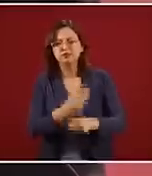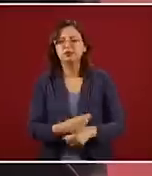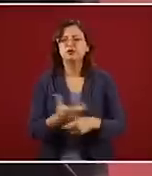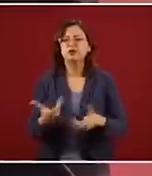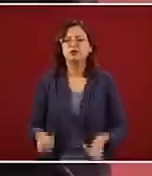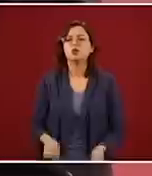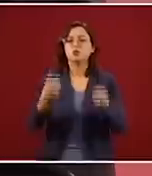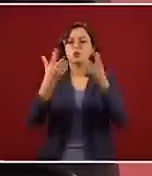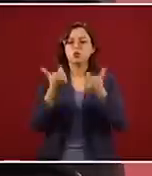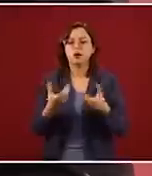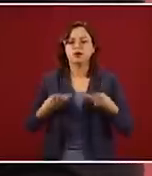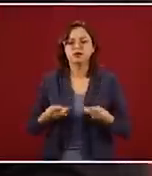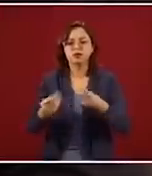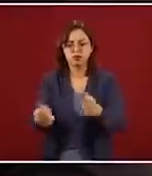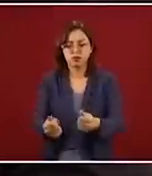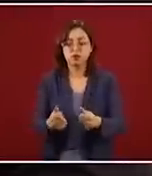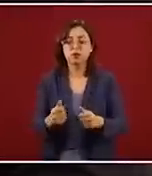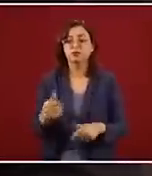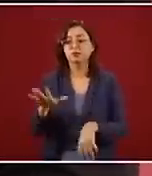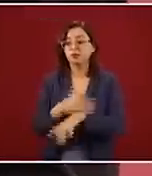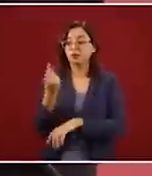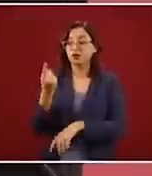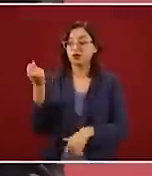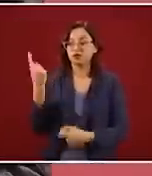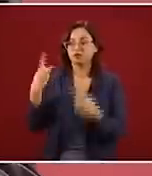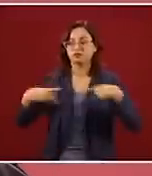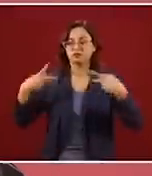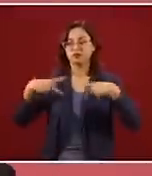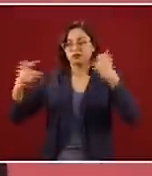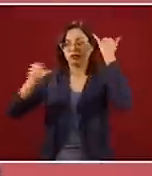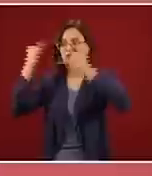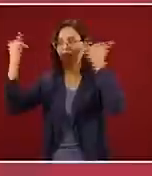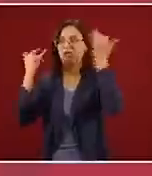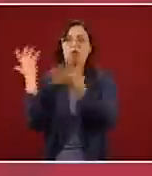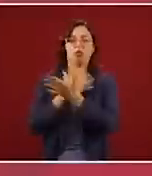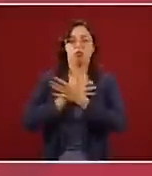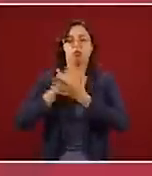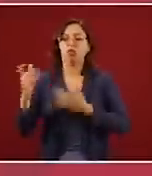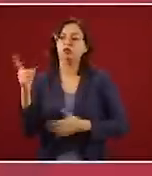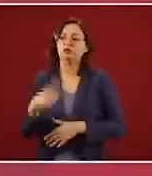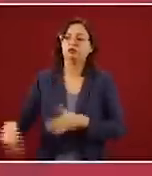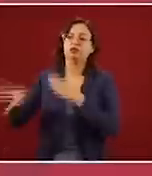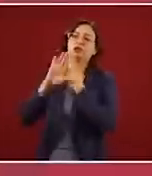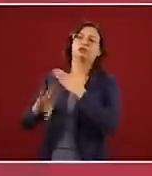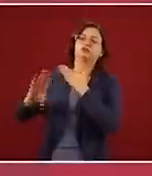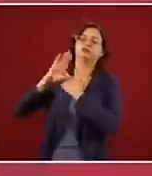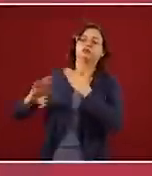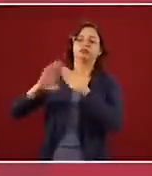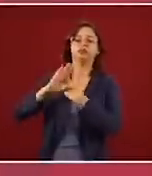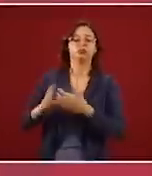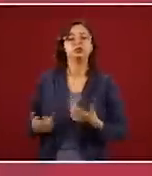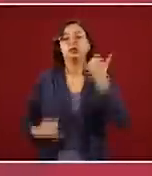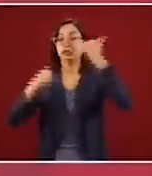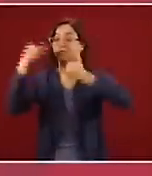cuánto han costado, porque se ha exagerado, nuestros malquerientes, hablando de que